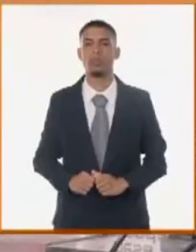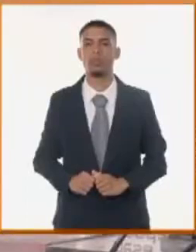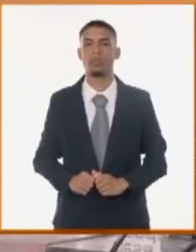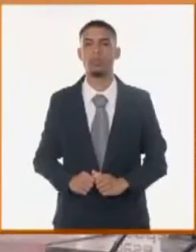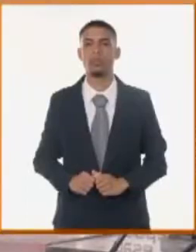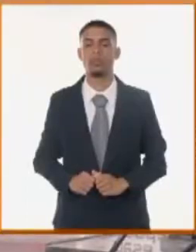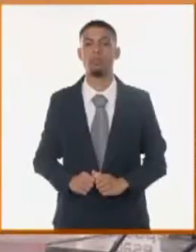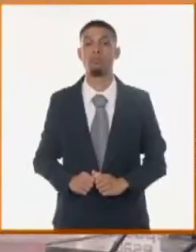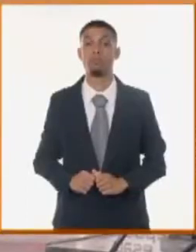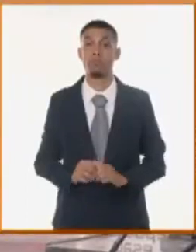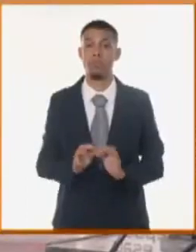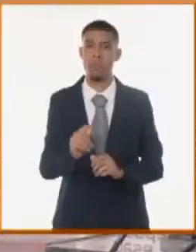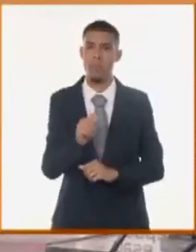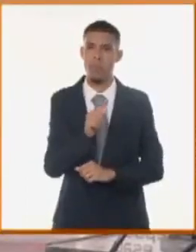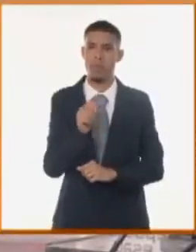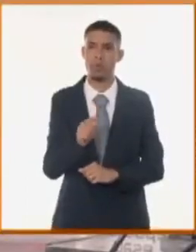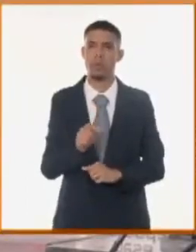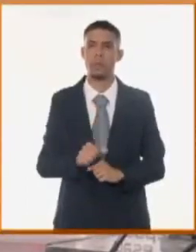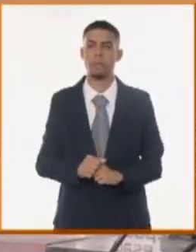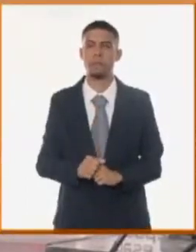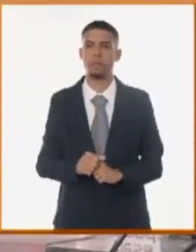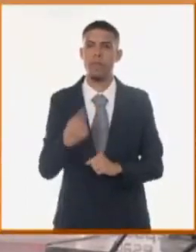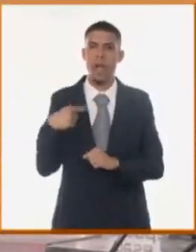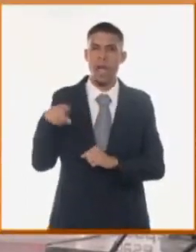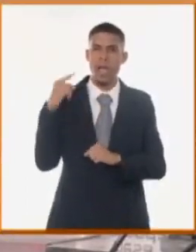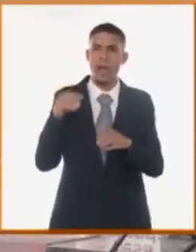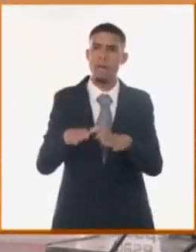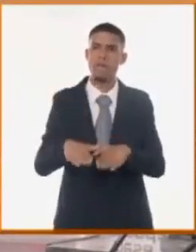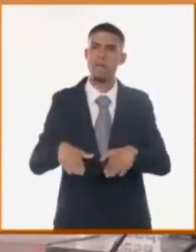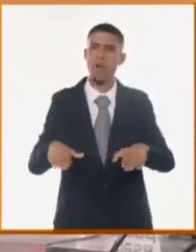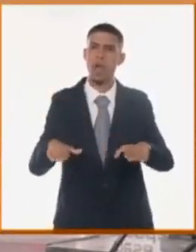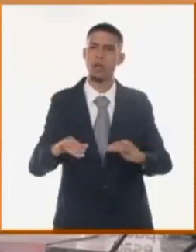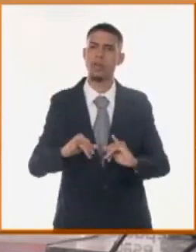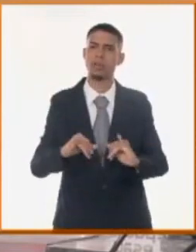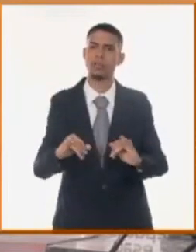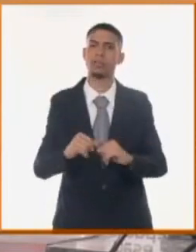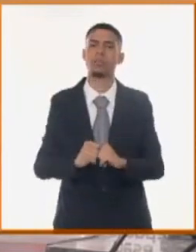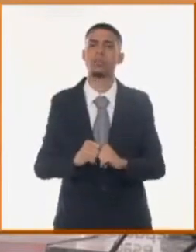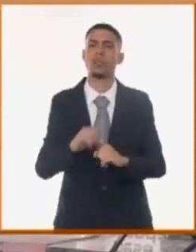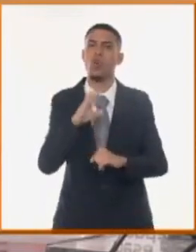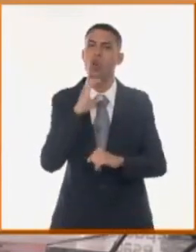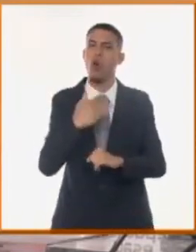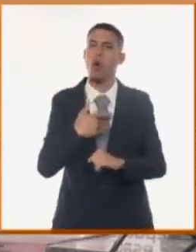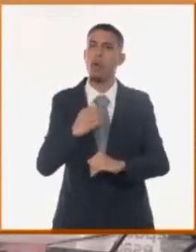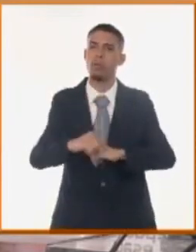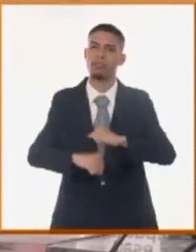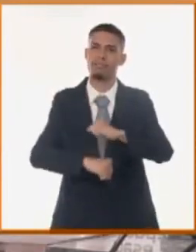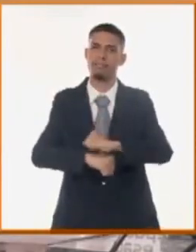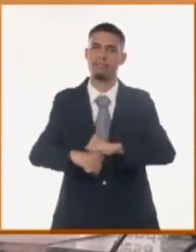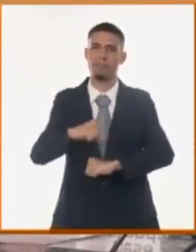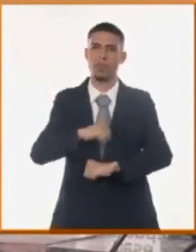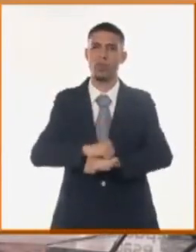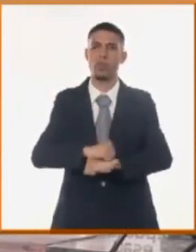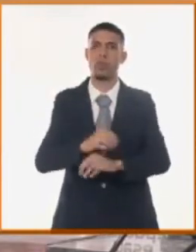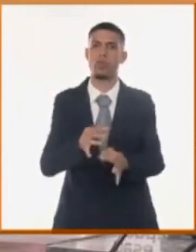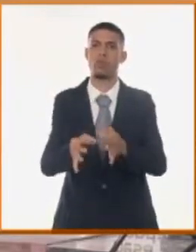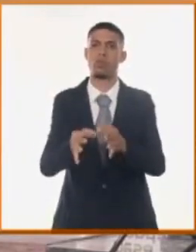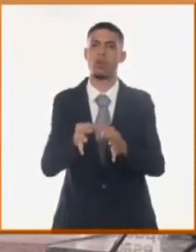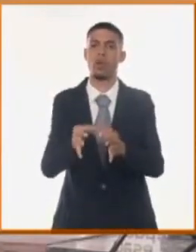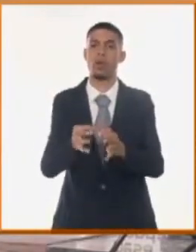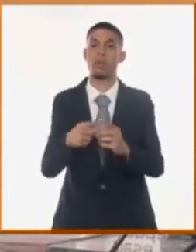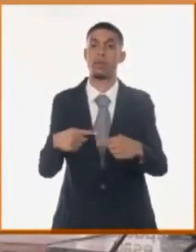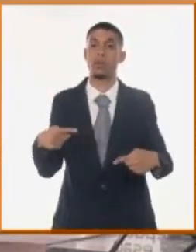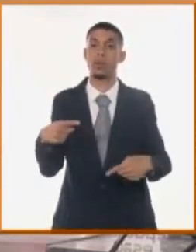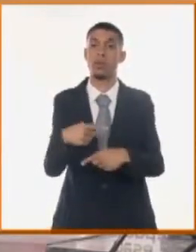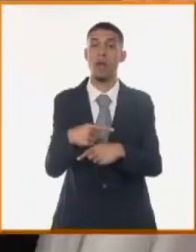Bueno, Ariadna, ayer hablábamos en la mesa redonda del grupo, de su estructura, de sus funciones, y nos centramos sobre todo en temas